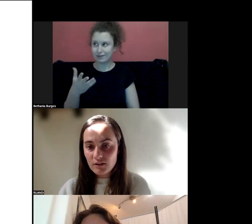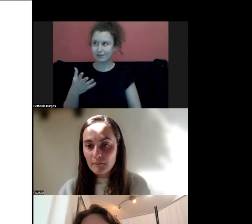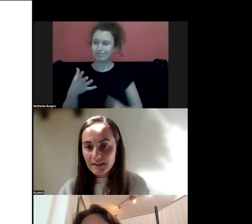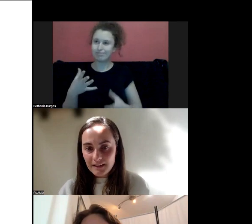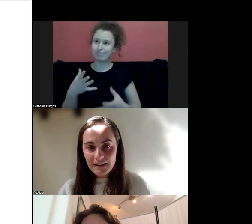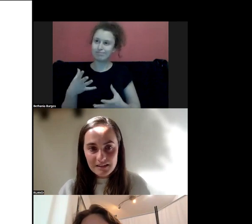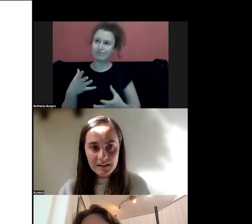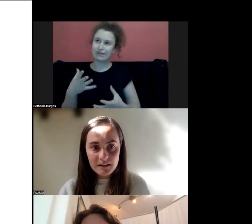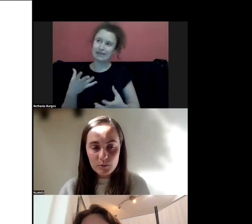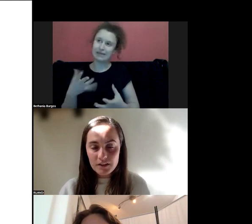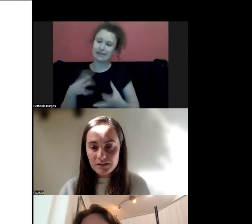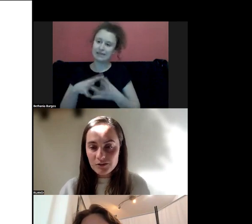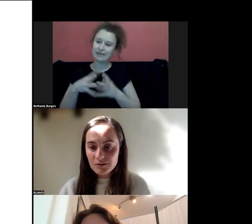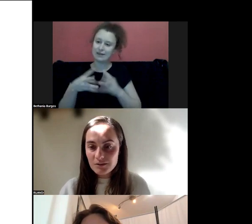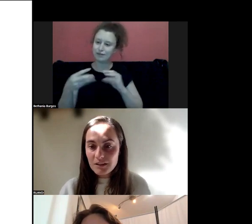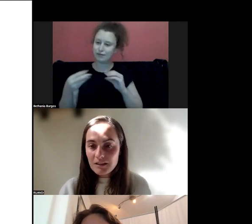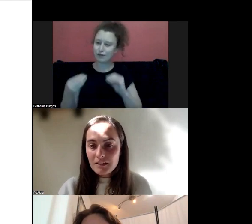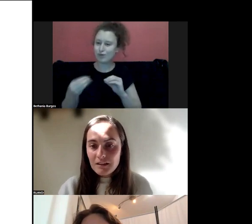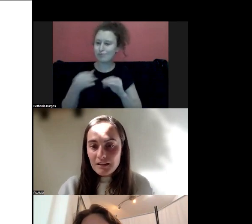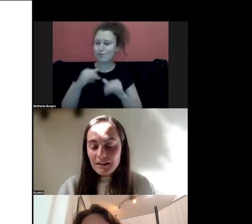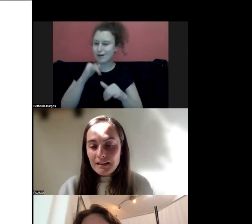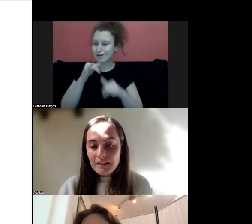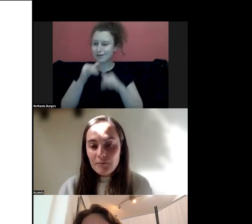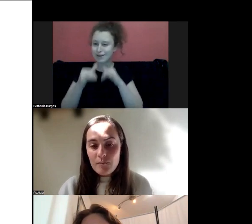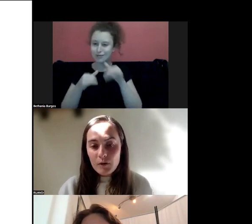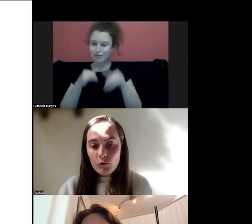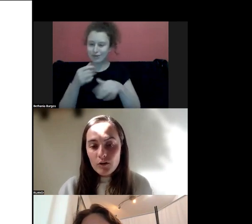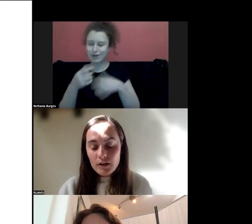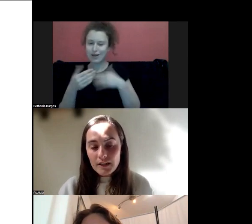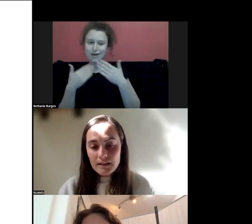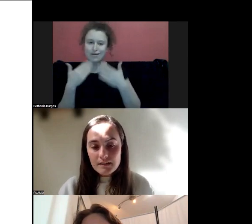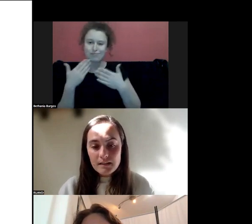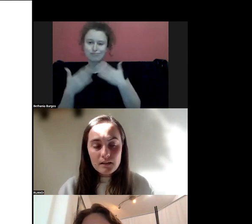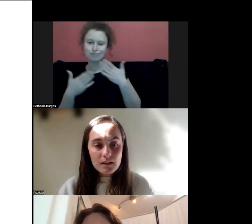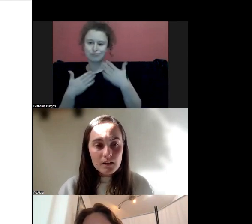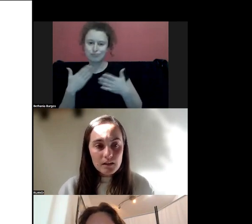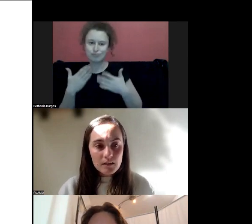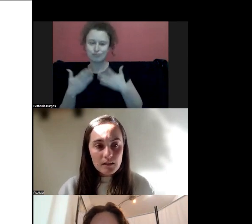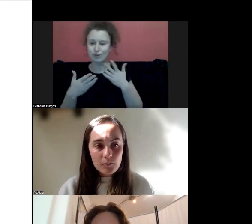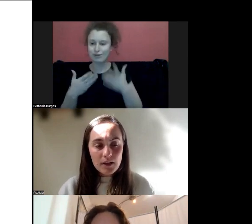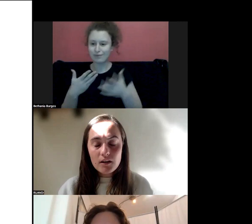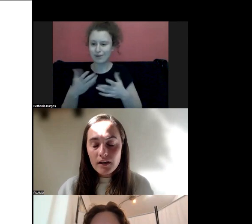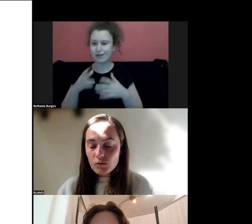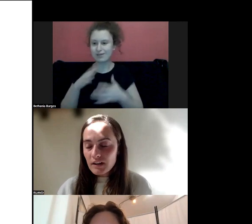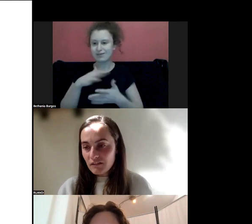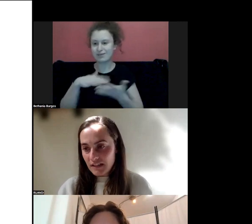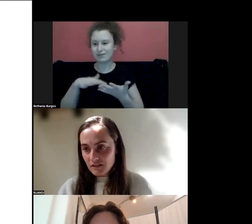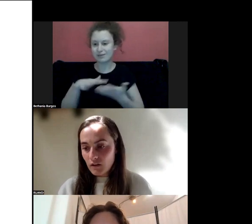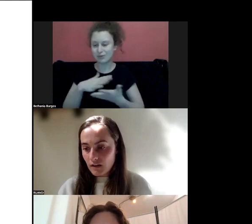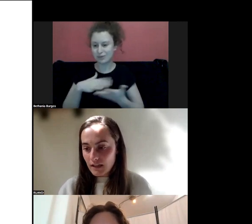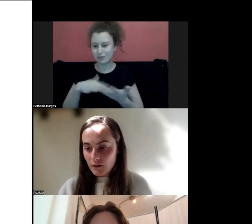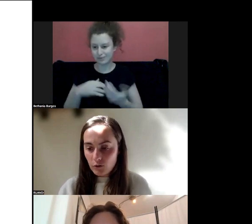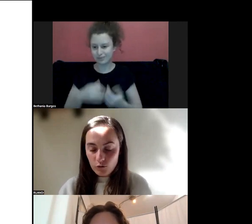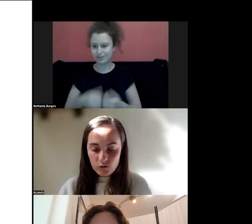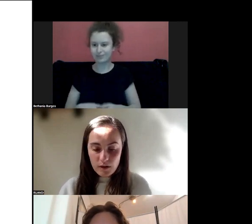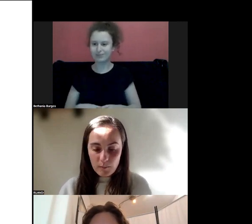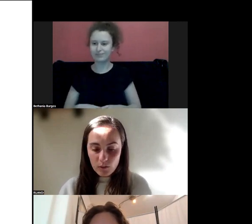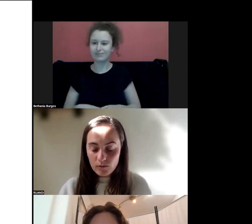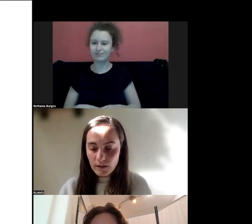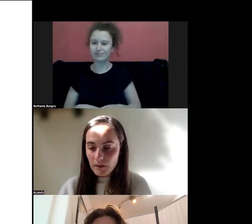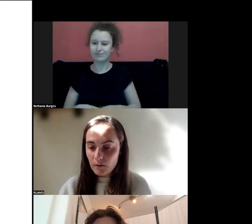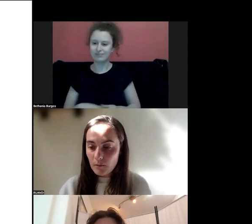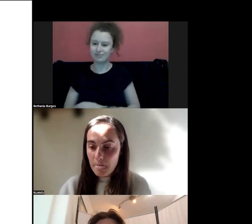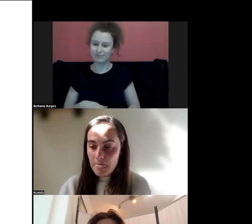bueno, personalmente agradecerte por eso. Y luego quería hacerte, es una reflexión en realidad, no es